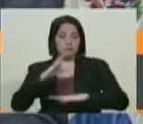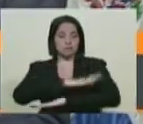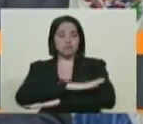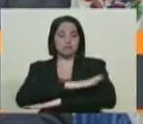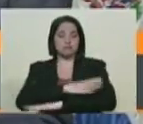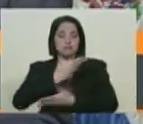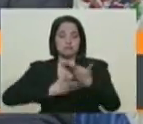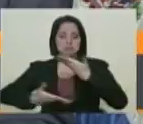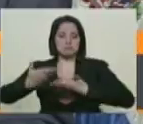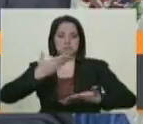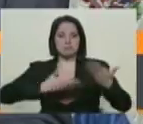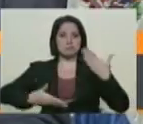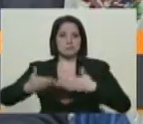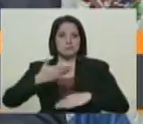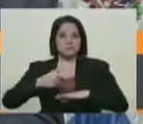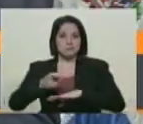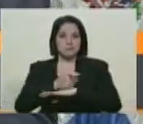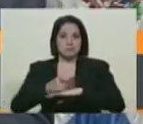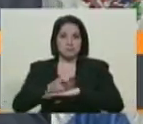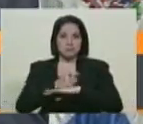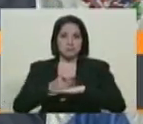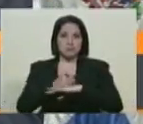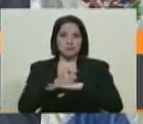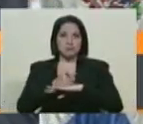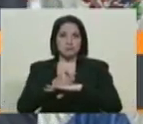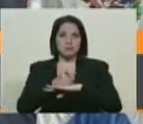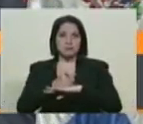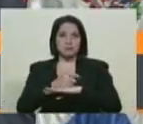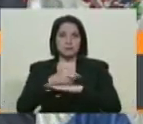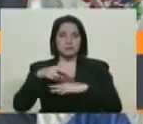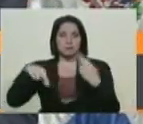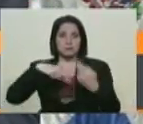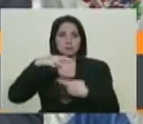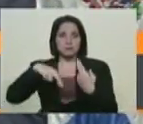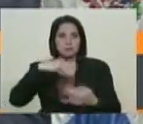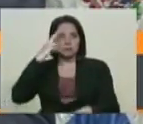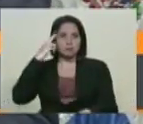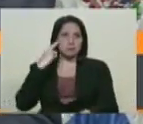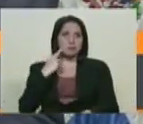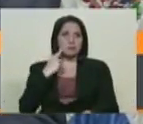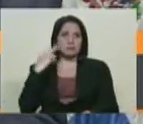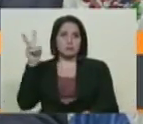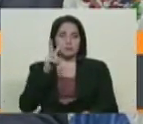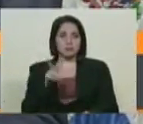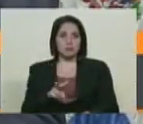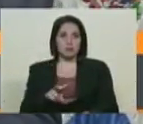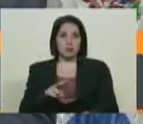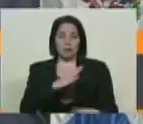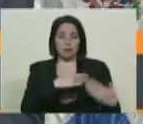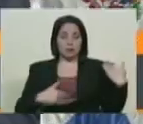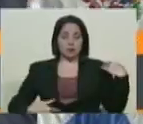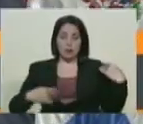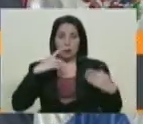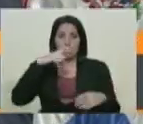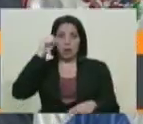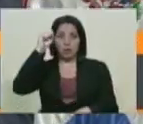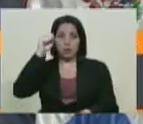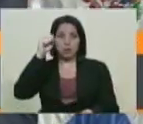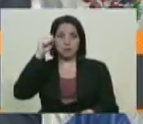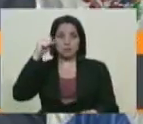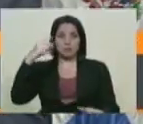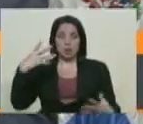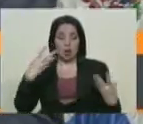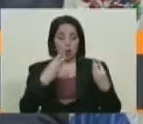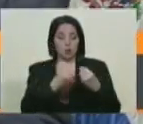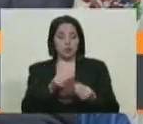entre el gobierno bolivariano de la República Bolivariana de Venezuela, que preside Nicolás Maduro, y